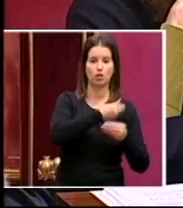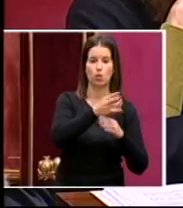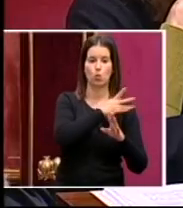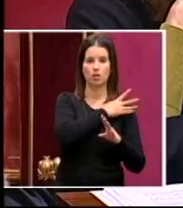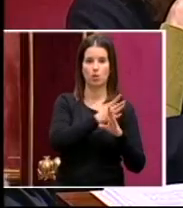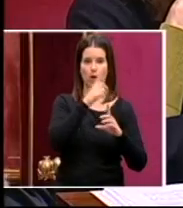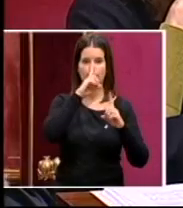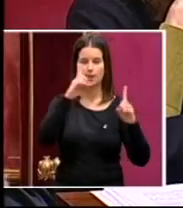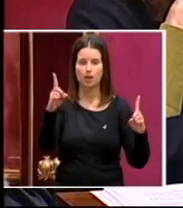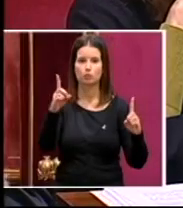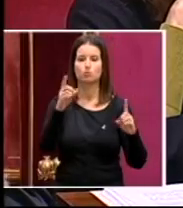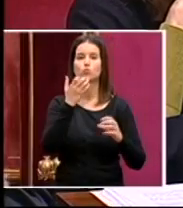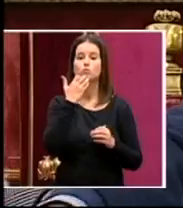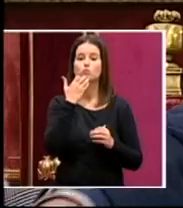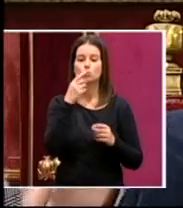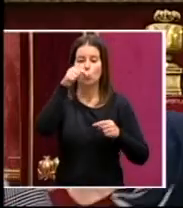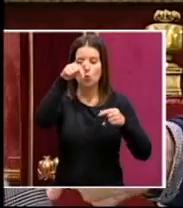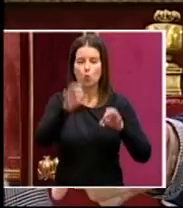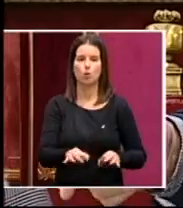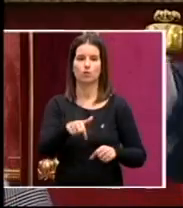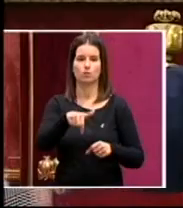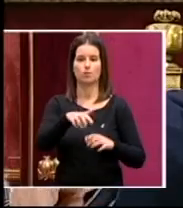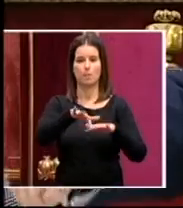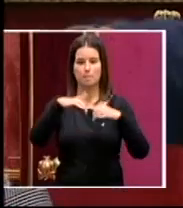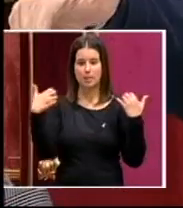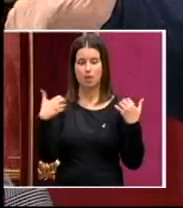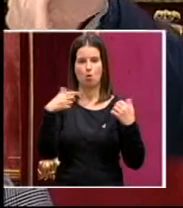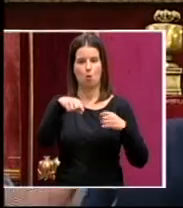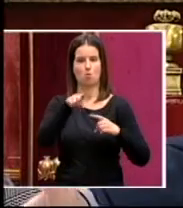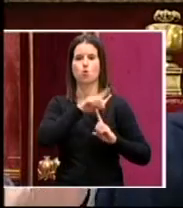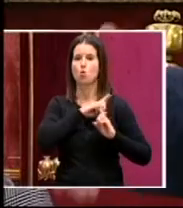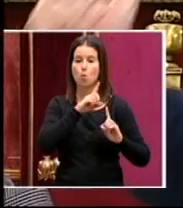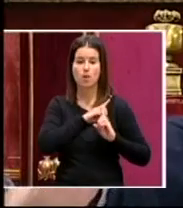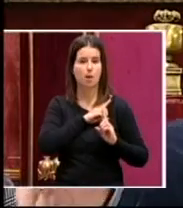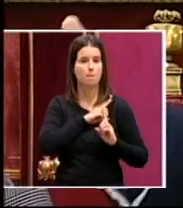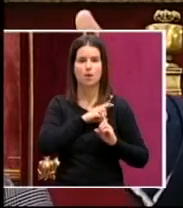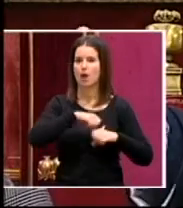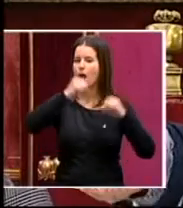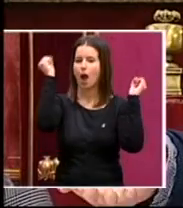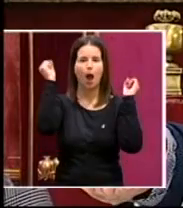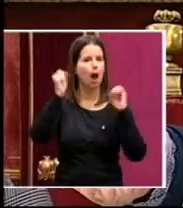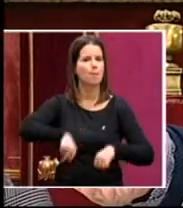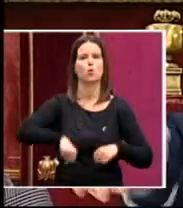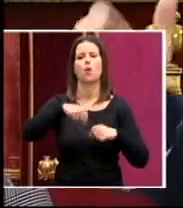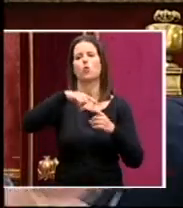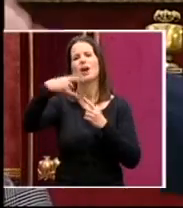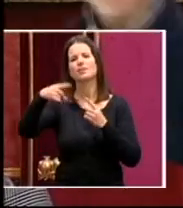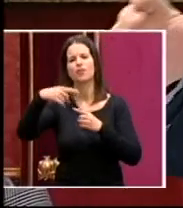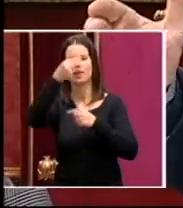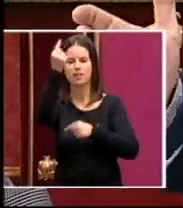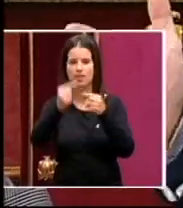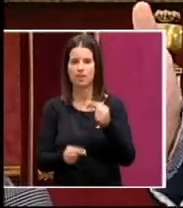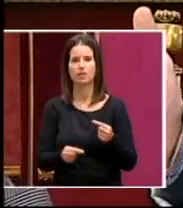año, que si justamente en este pleno o en noviembre no se aprueban las transferencias de crédito adecuadas, pues irán a